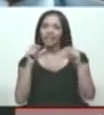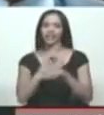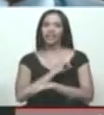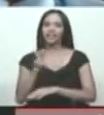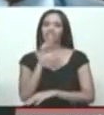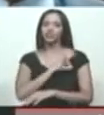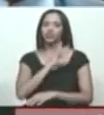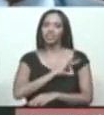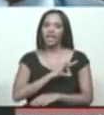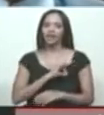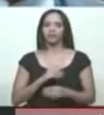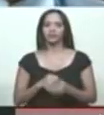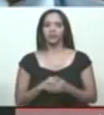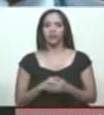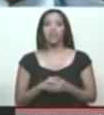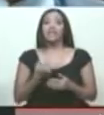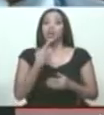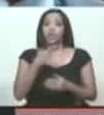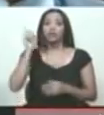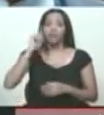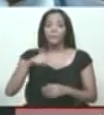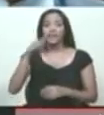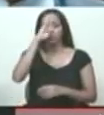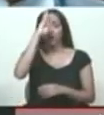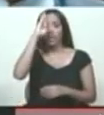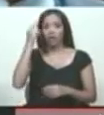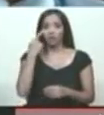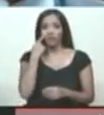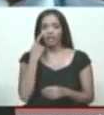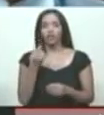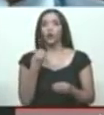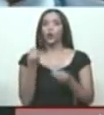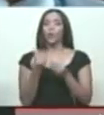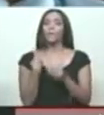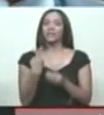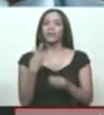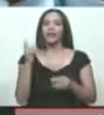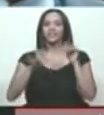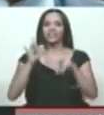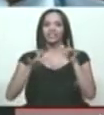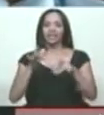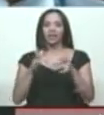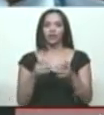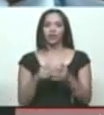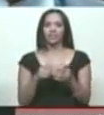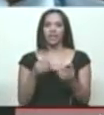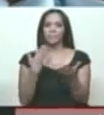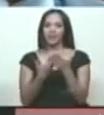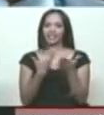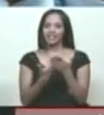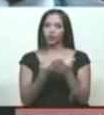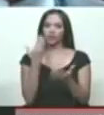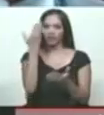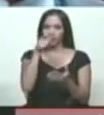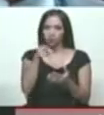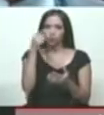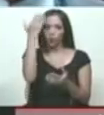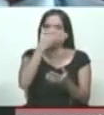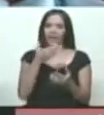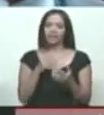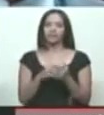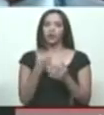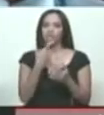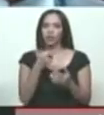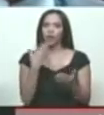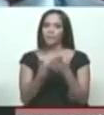sociales. Y lo digo también, Diosdado, fíjate, como primer secretario del partido que tú eres, se lo digo al partido,